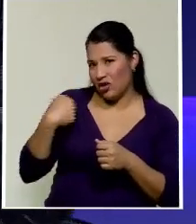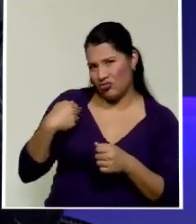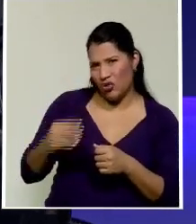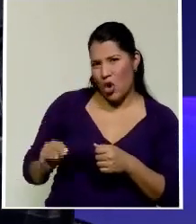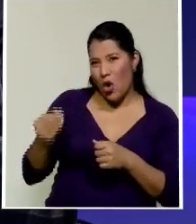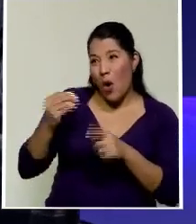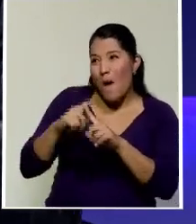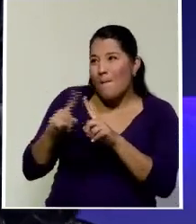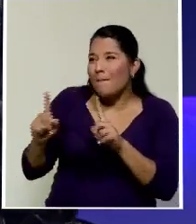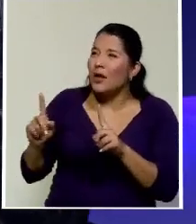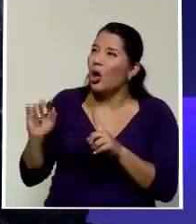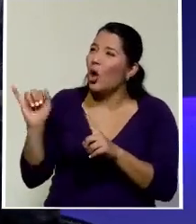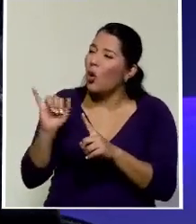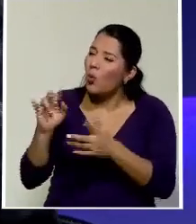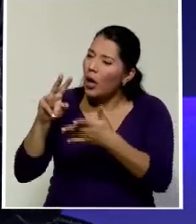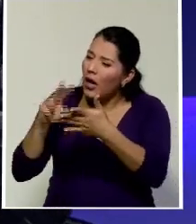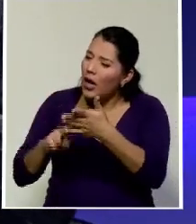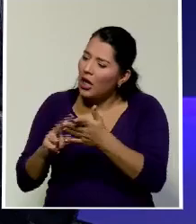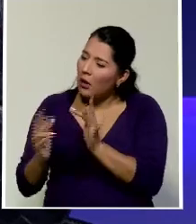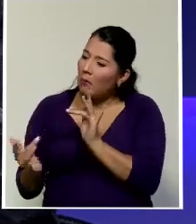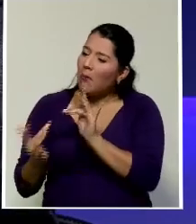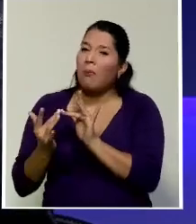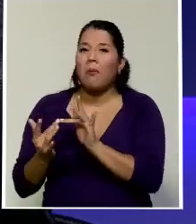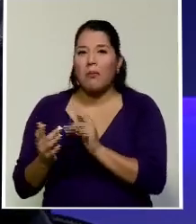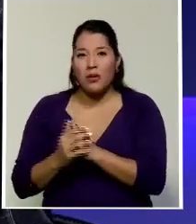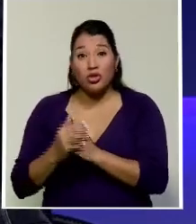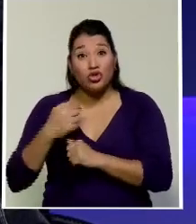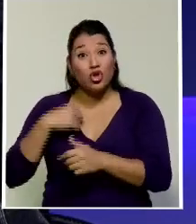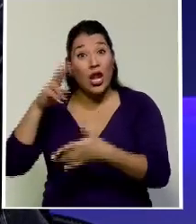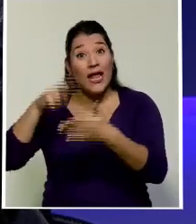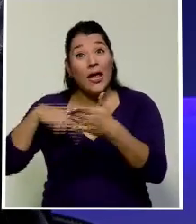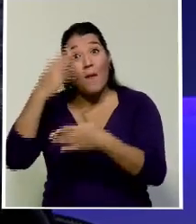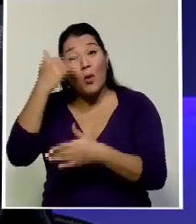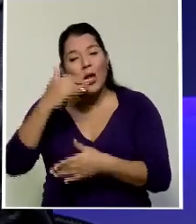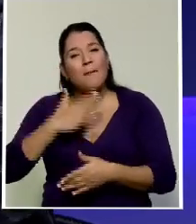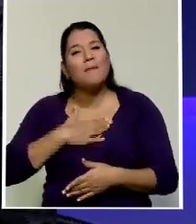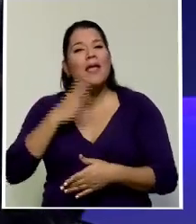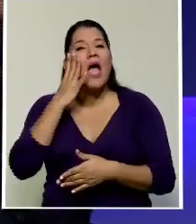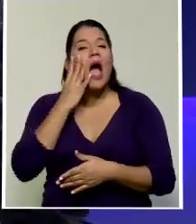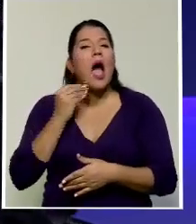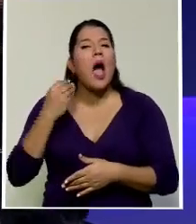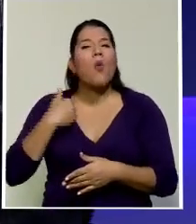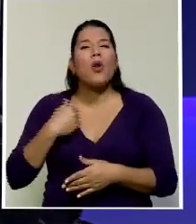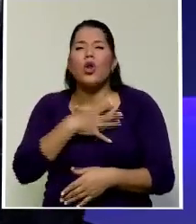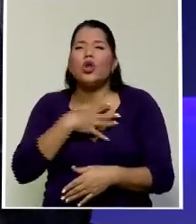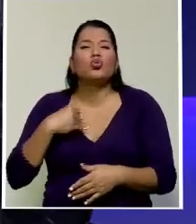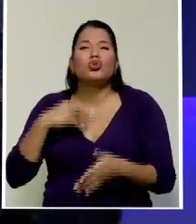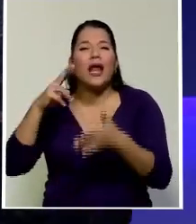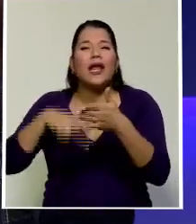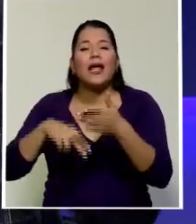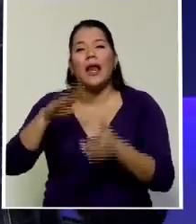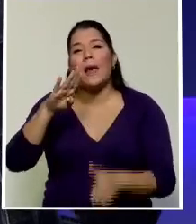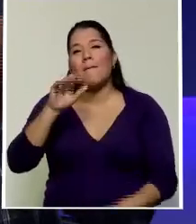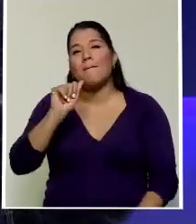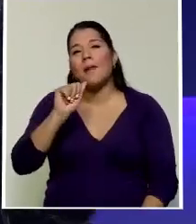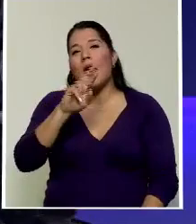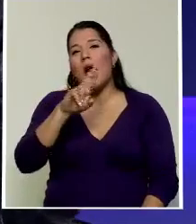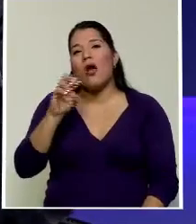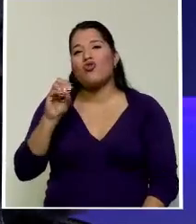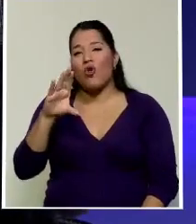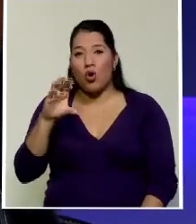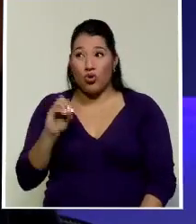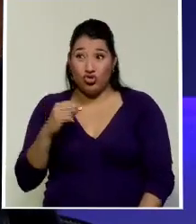Quevedo y la poesía barroca, ¿no? Que en ese momento estaba leyendo porque mi abuelo era un lector del barroco, que yo no sabía ni qué era barroco, ahora tampoco es que lo sé, ¿no? Pero